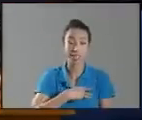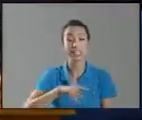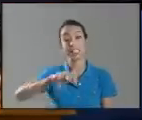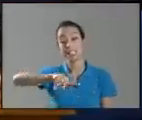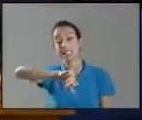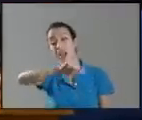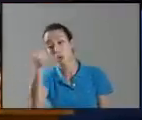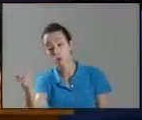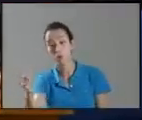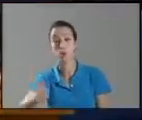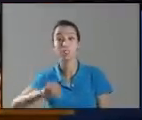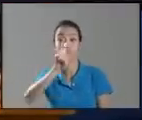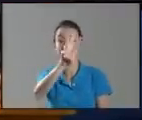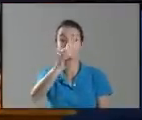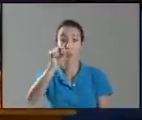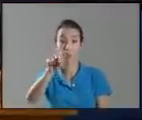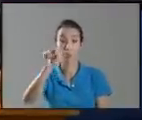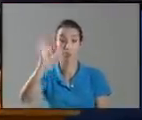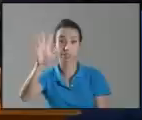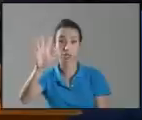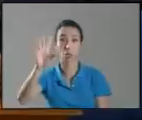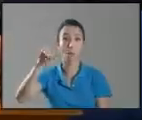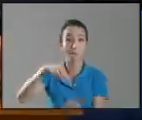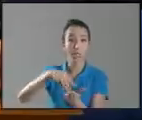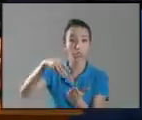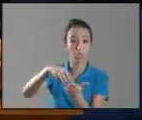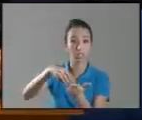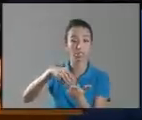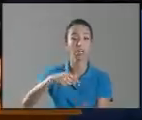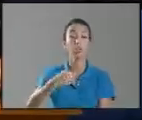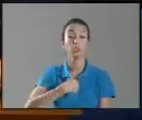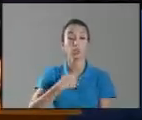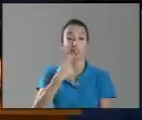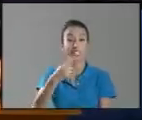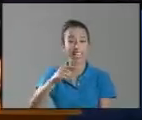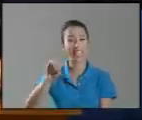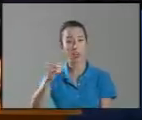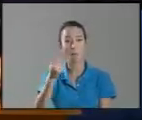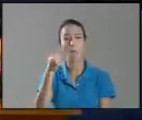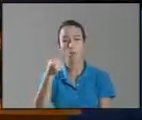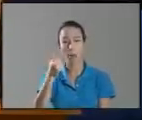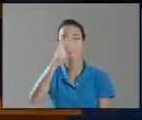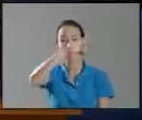ministerio apostólico y profético. Y del otro 3.5,